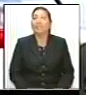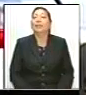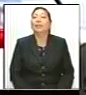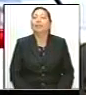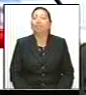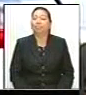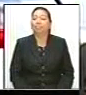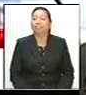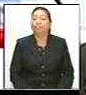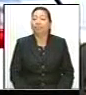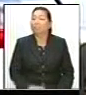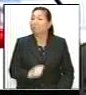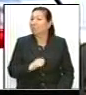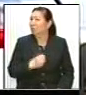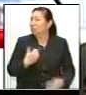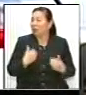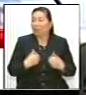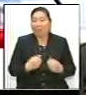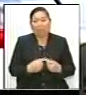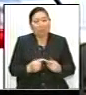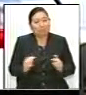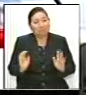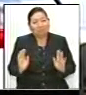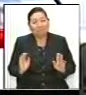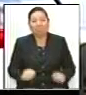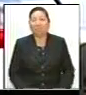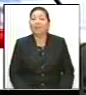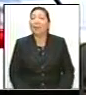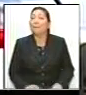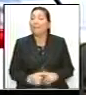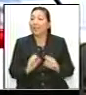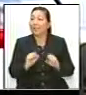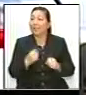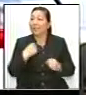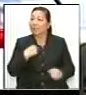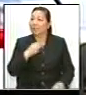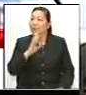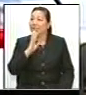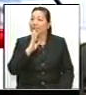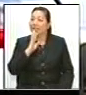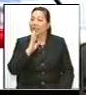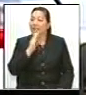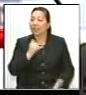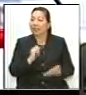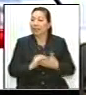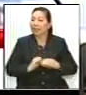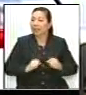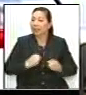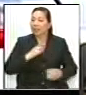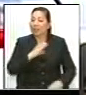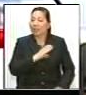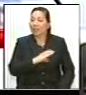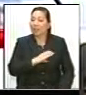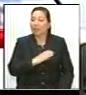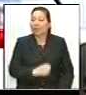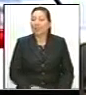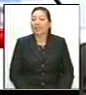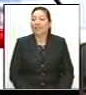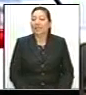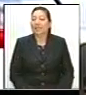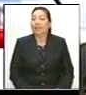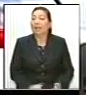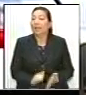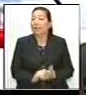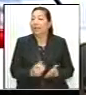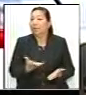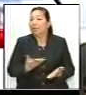Presidente, yo no soy abogada, ciertamente, pero aquí estamos hablando de criterios de conciencia y creo